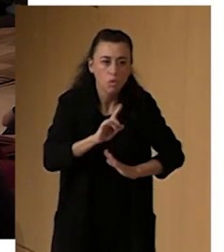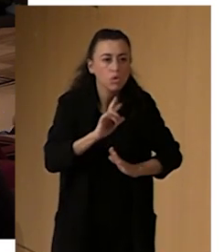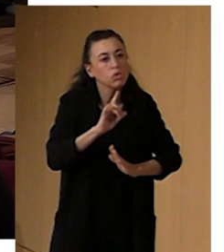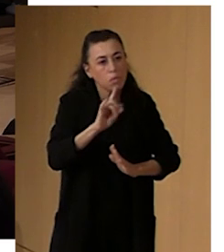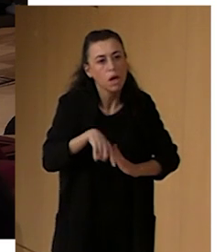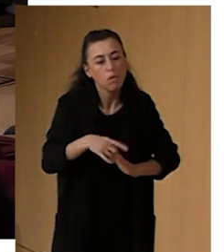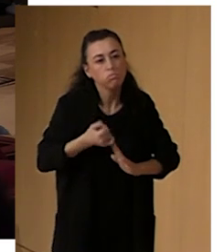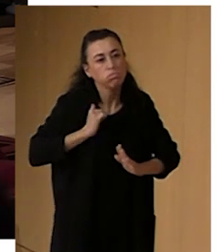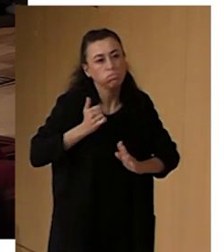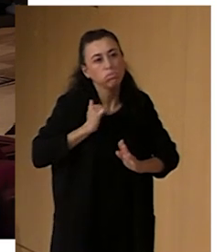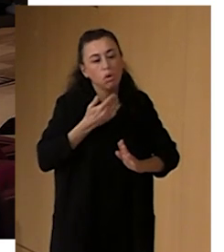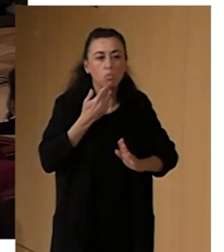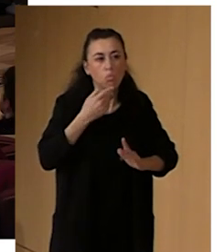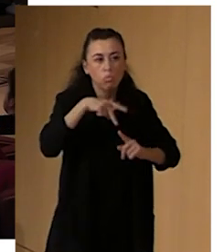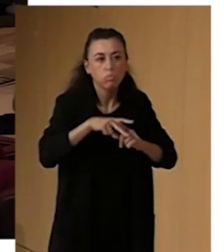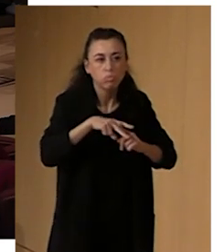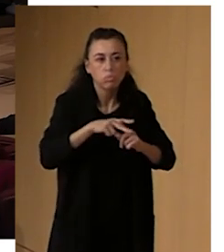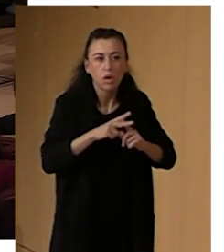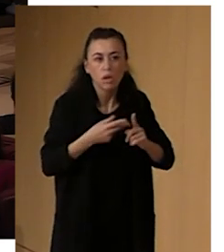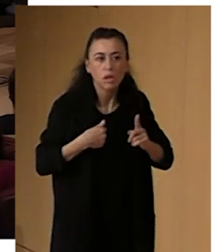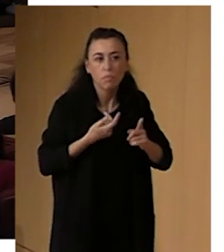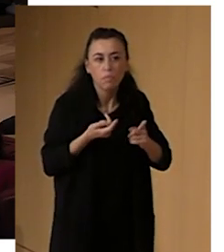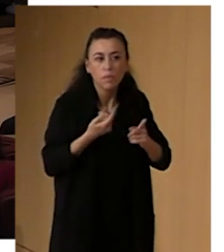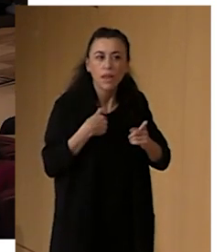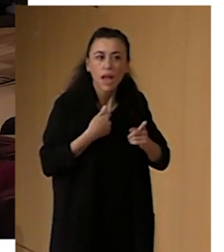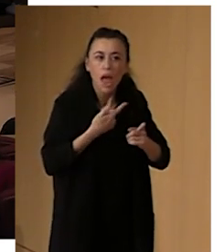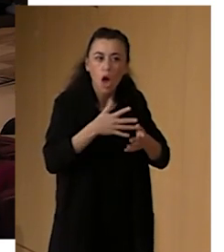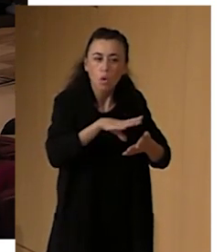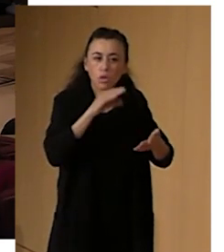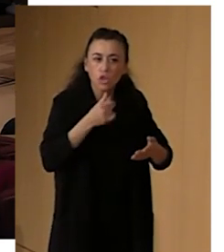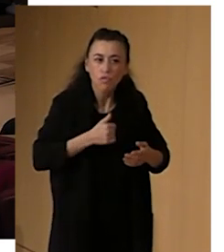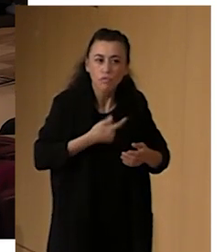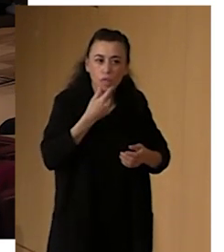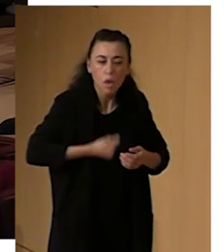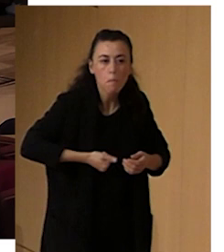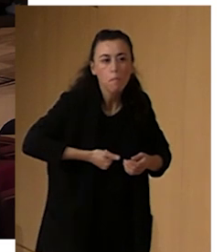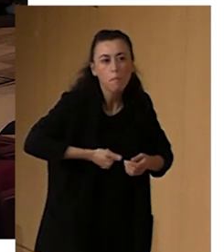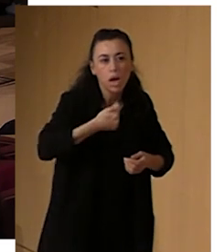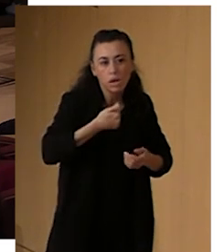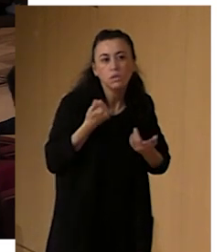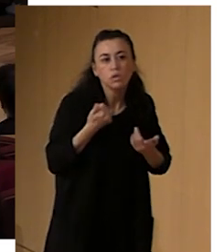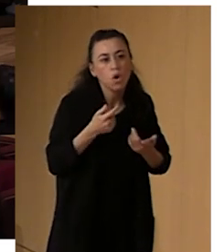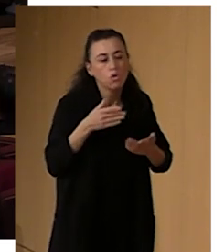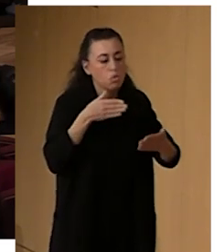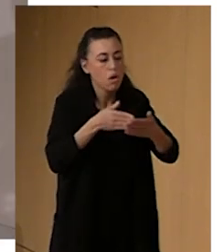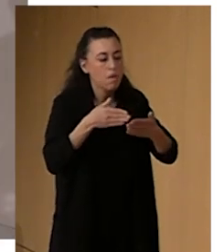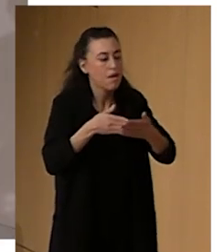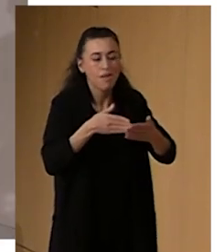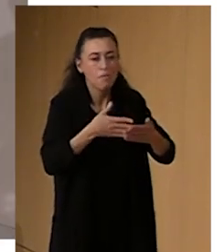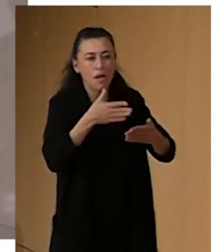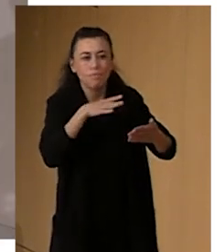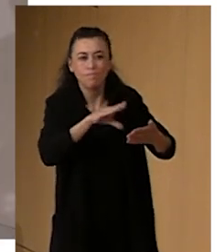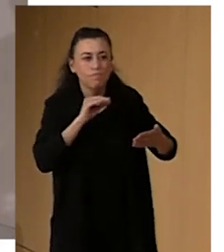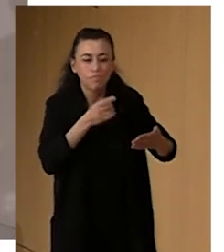que sea facilitador de la comprensión y no una barrera para la comprensión no porque a veces puede resultar una una